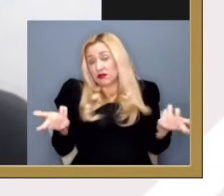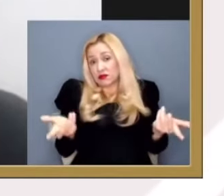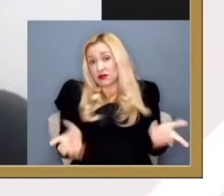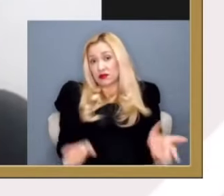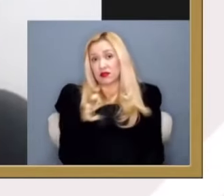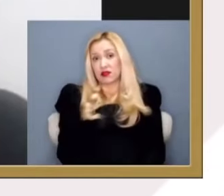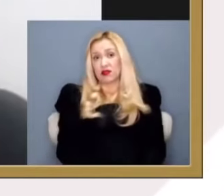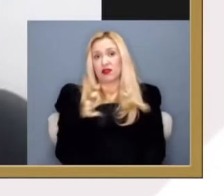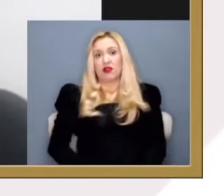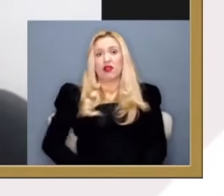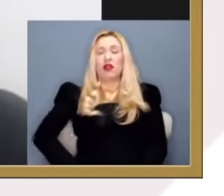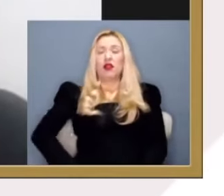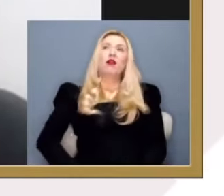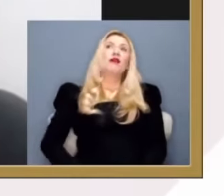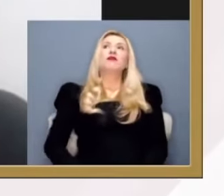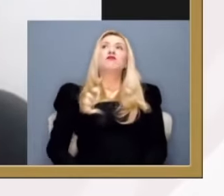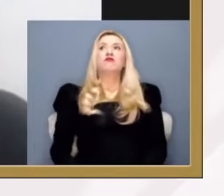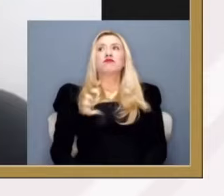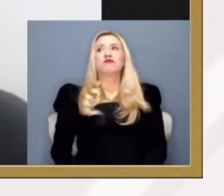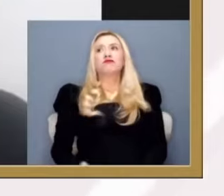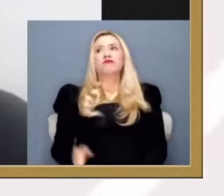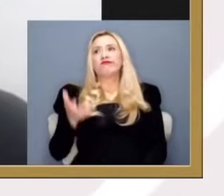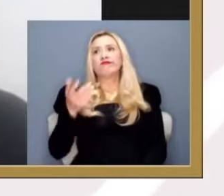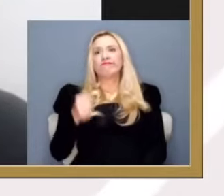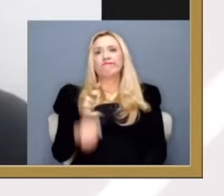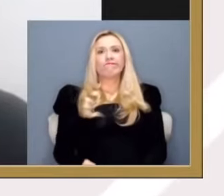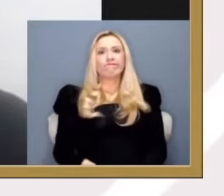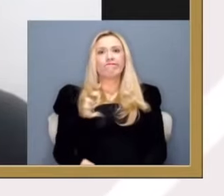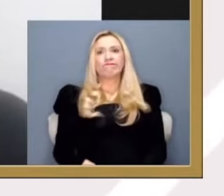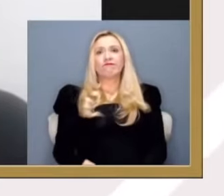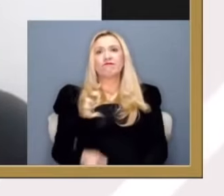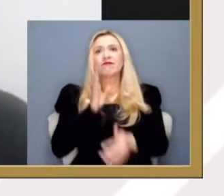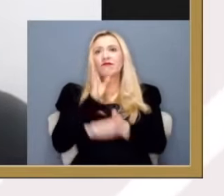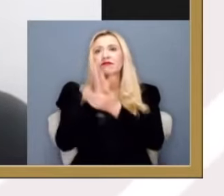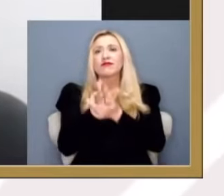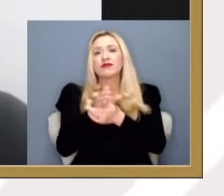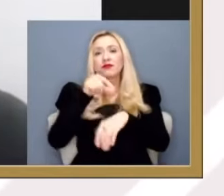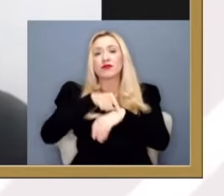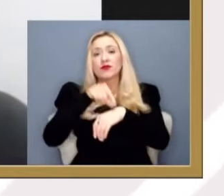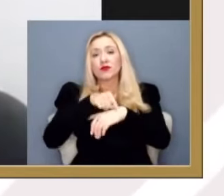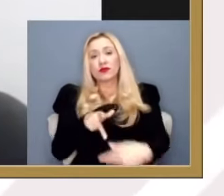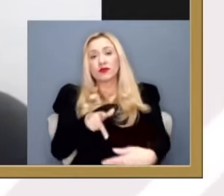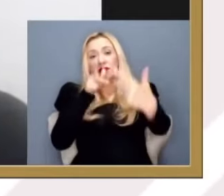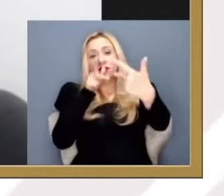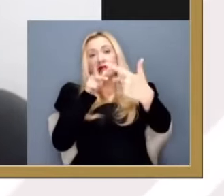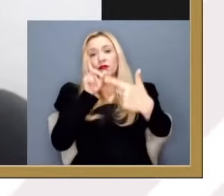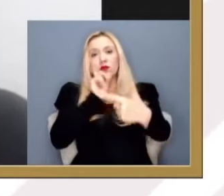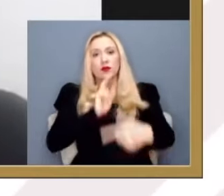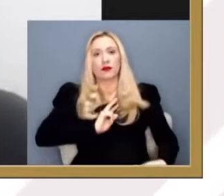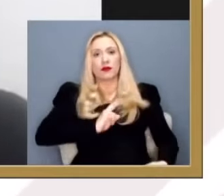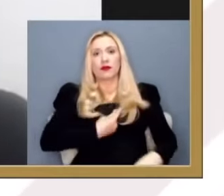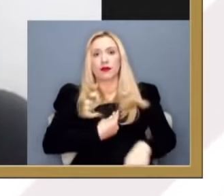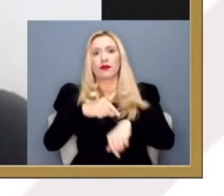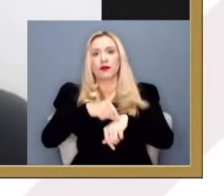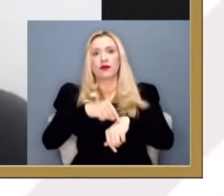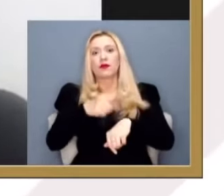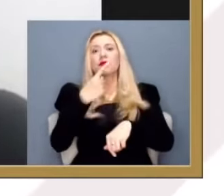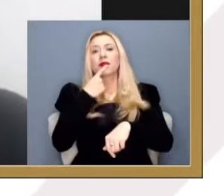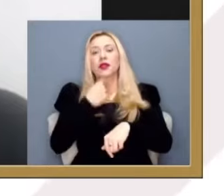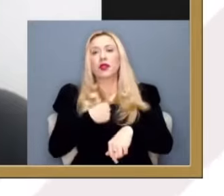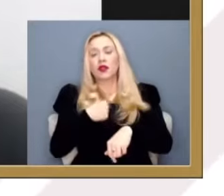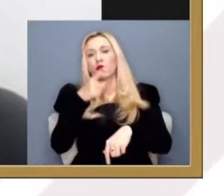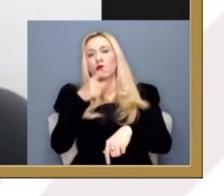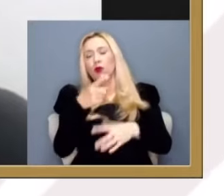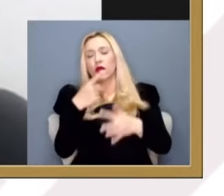ese momento nada más fue tener una consulta a distancia con una médica trans que me dijo, bueno,